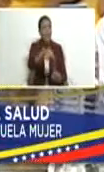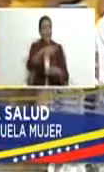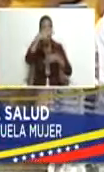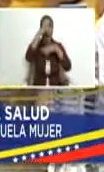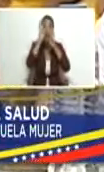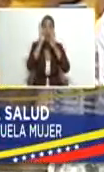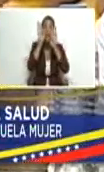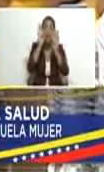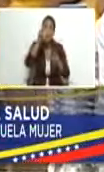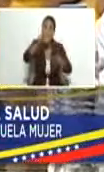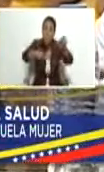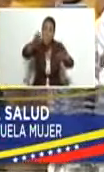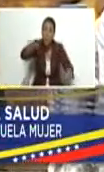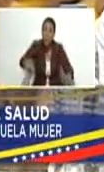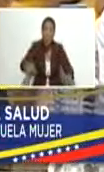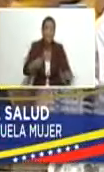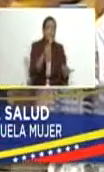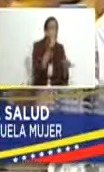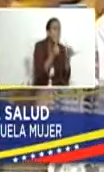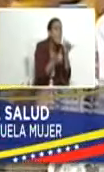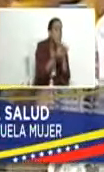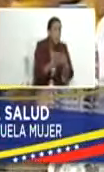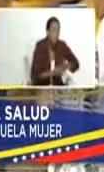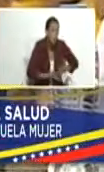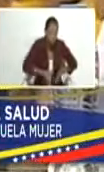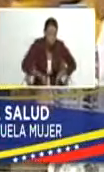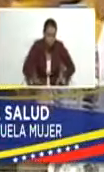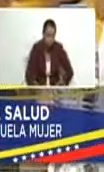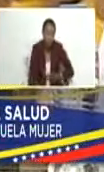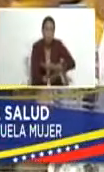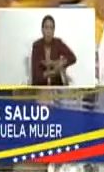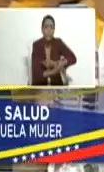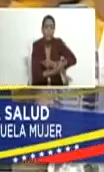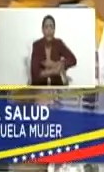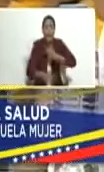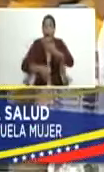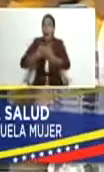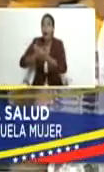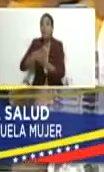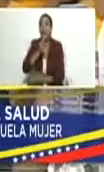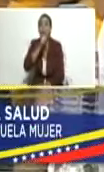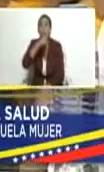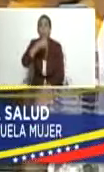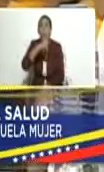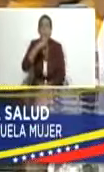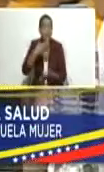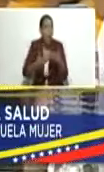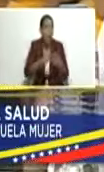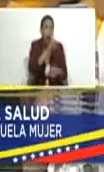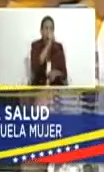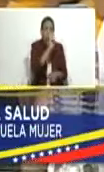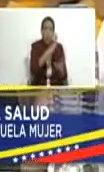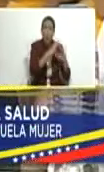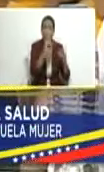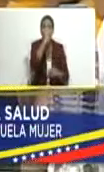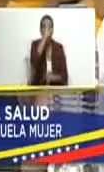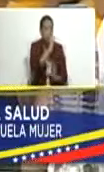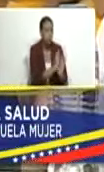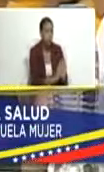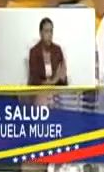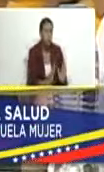atender a todas las mujeres, desde la bebecita hasta la abuelita, en todas sus edades, y vemos cómo la mujer